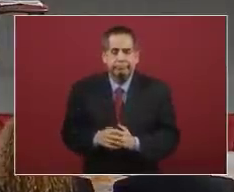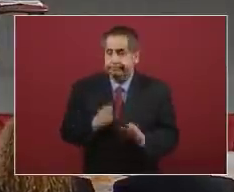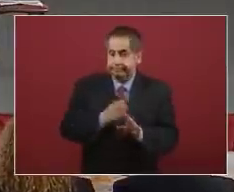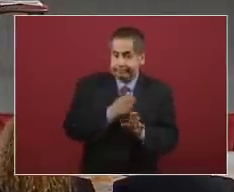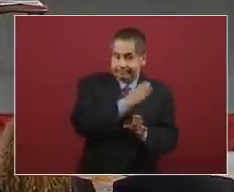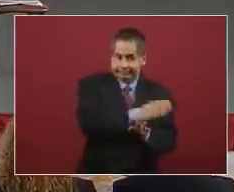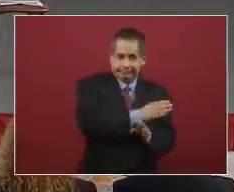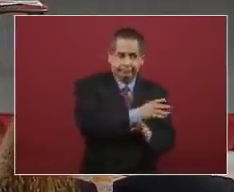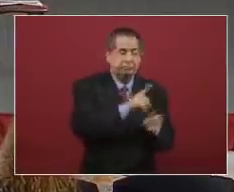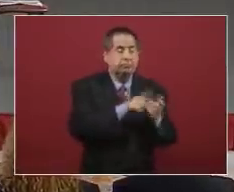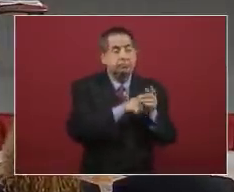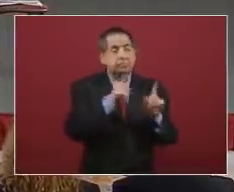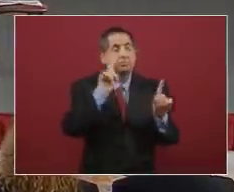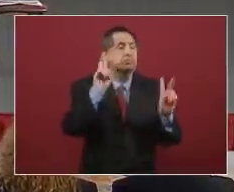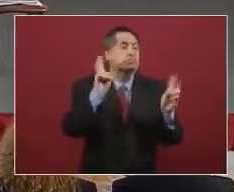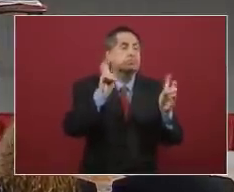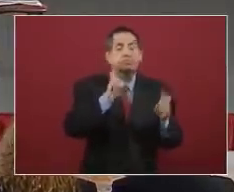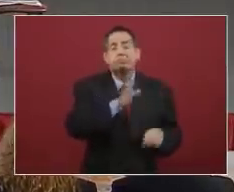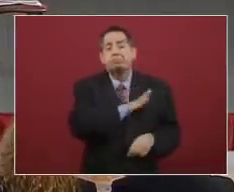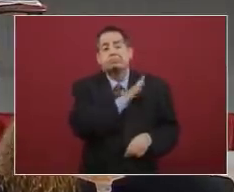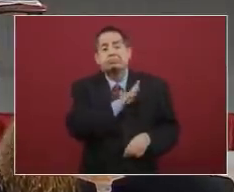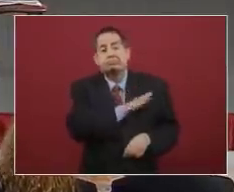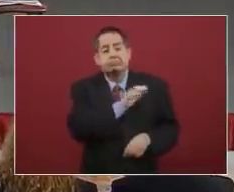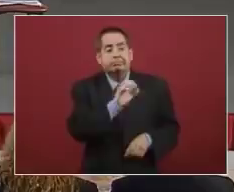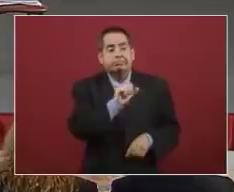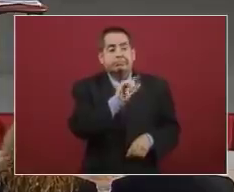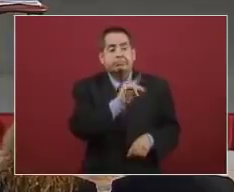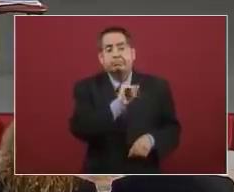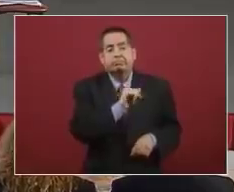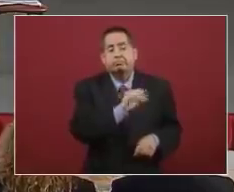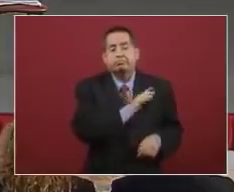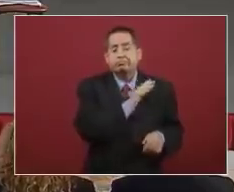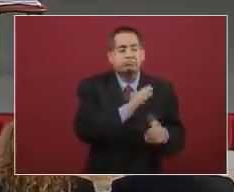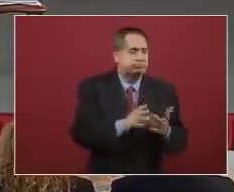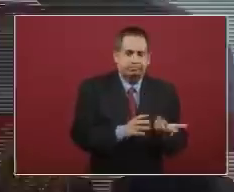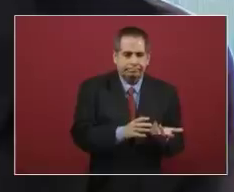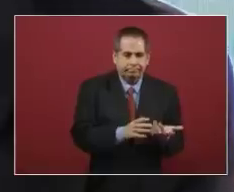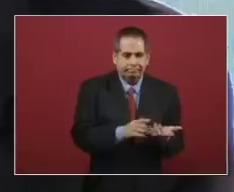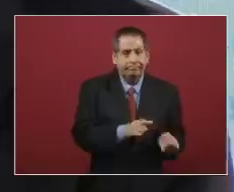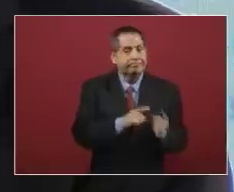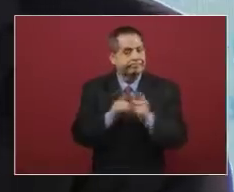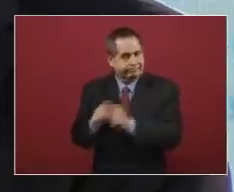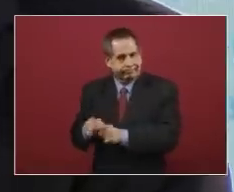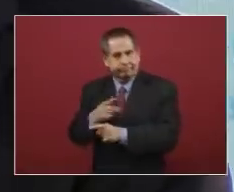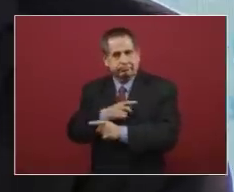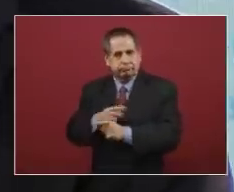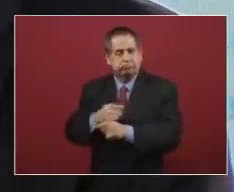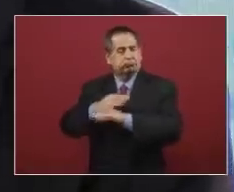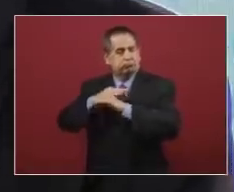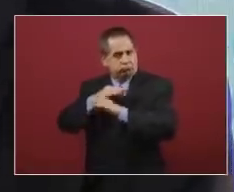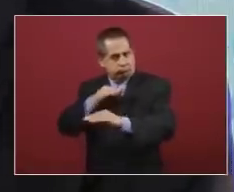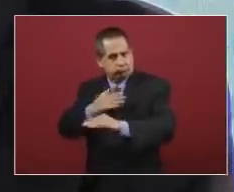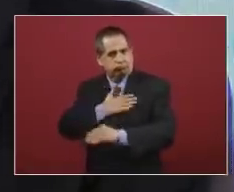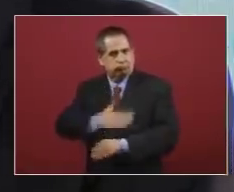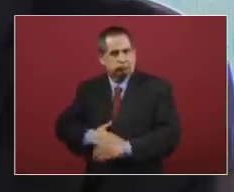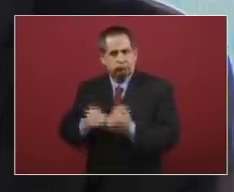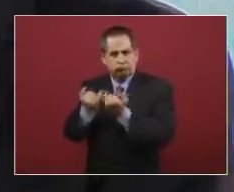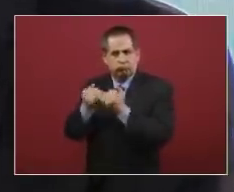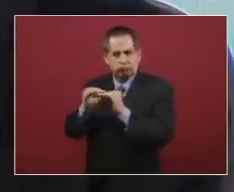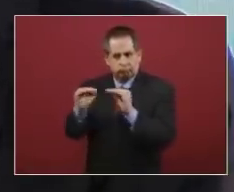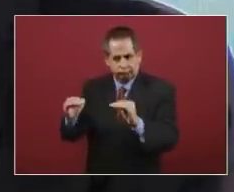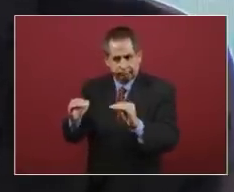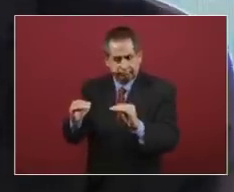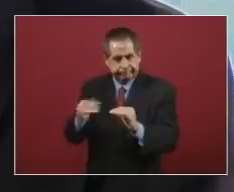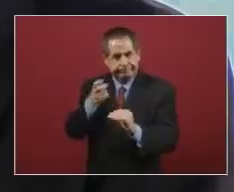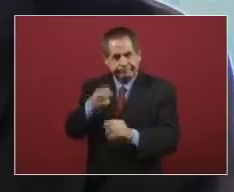alude a la calidad, pero no hay calidad posible sin equidad. El énfasis que se le está